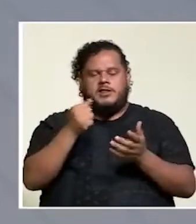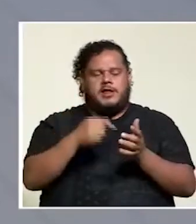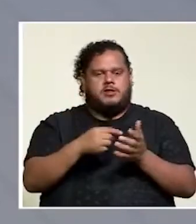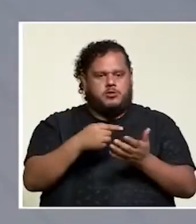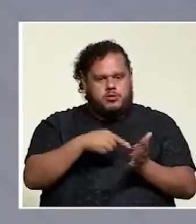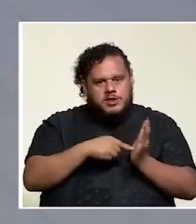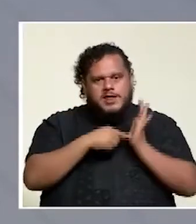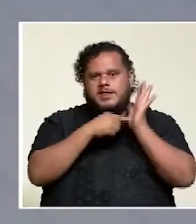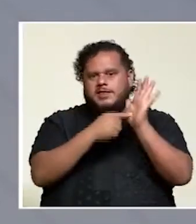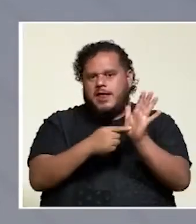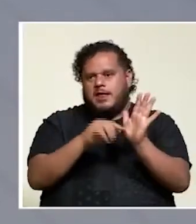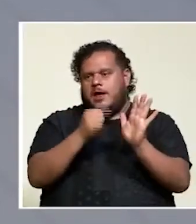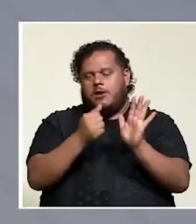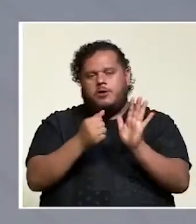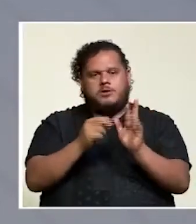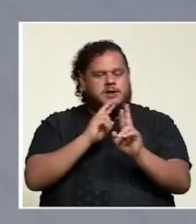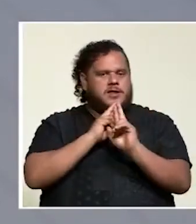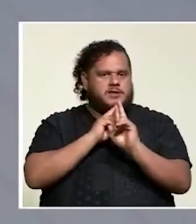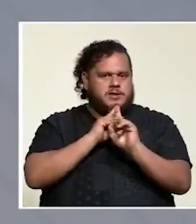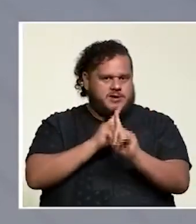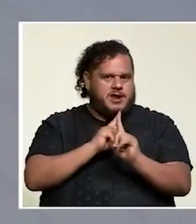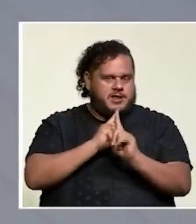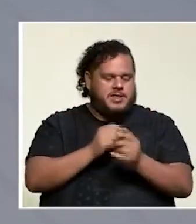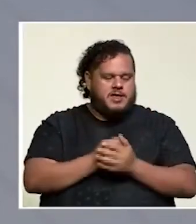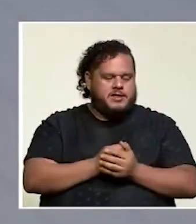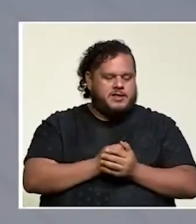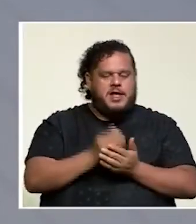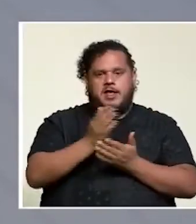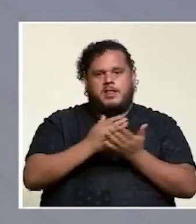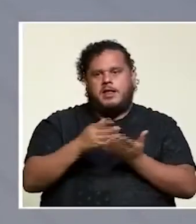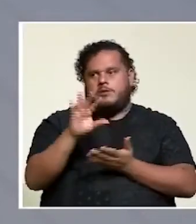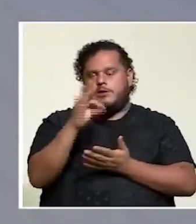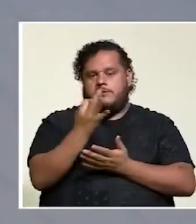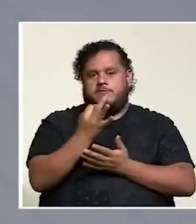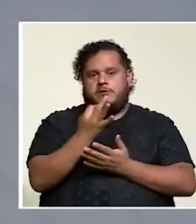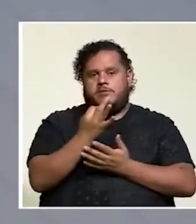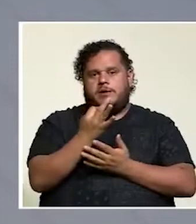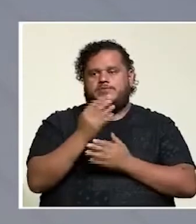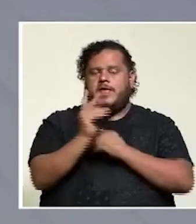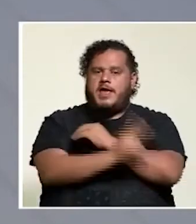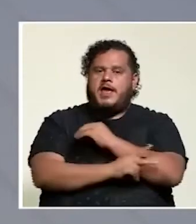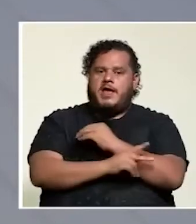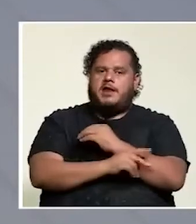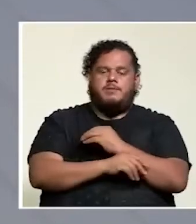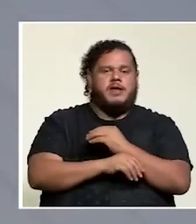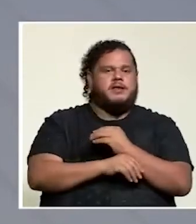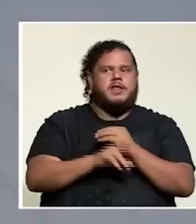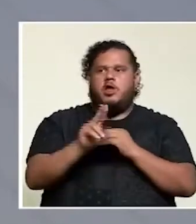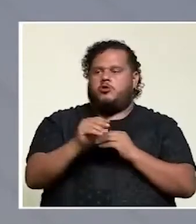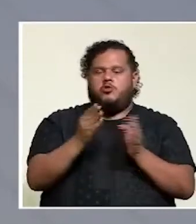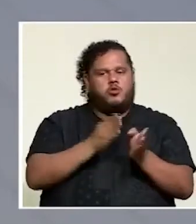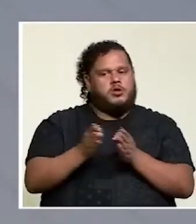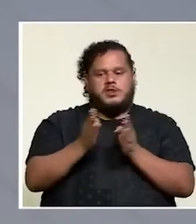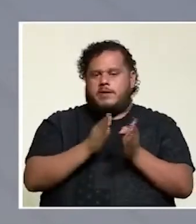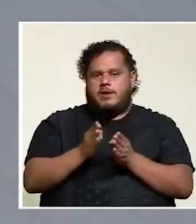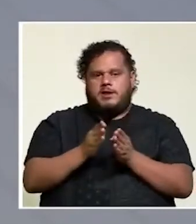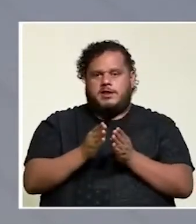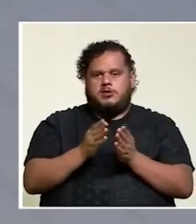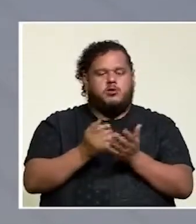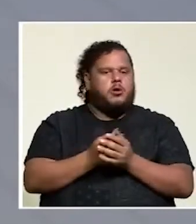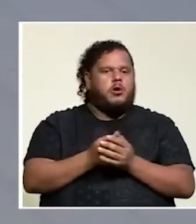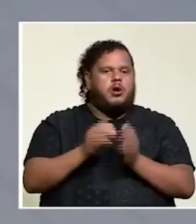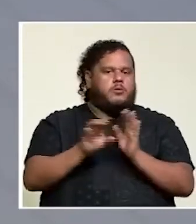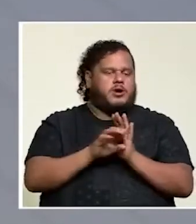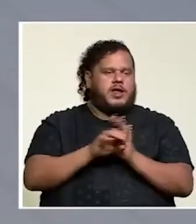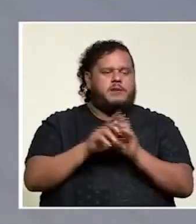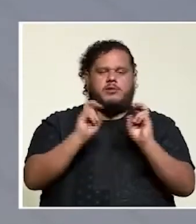nos expone a otros desafíos que de alguna forma el país o no estaba preparado adecuadamente, ¿verdad? Sobre todo, por